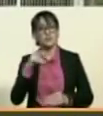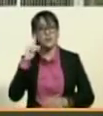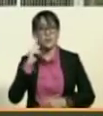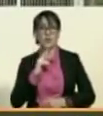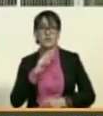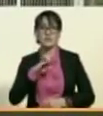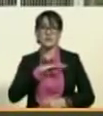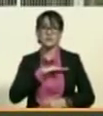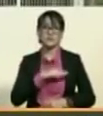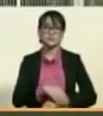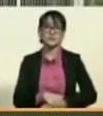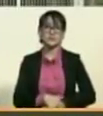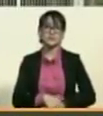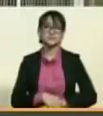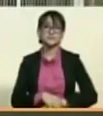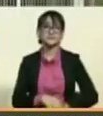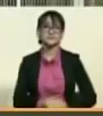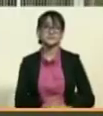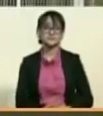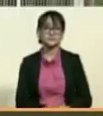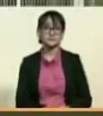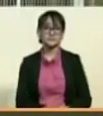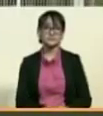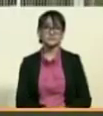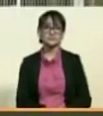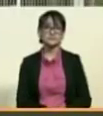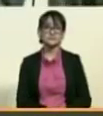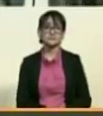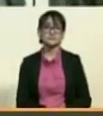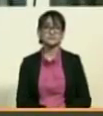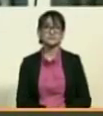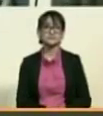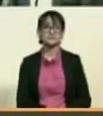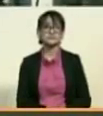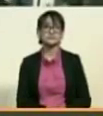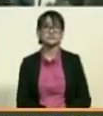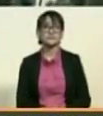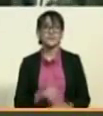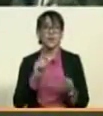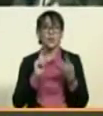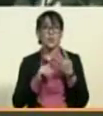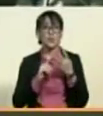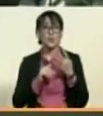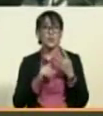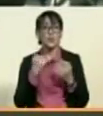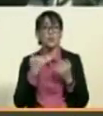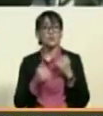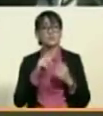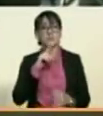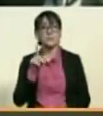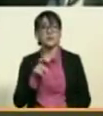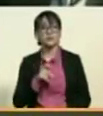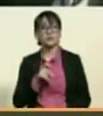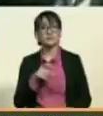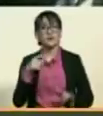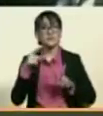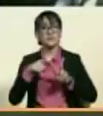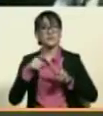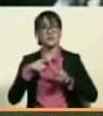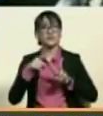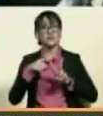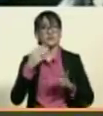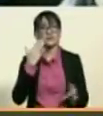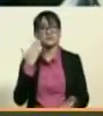Bolívar, el Bolívar y el Bolívar. La cuarta y última pregunta la formula Carlos Rebete por Venezolana